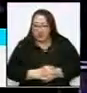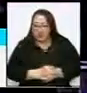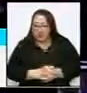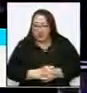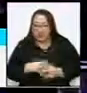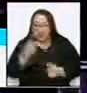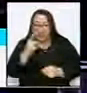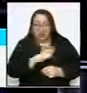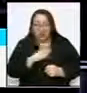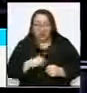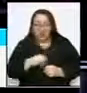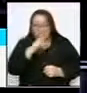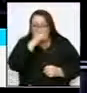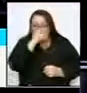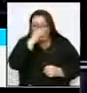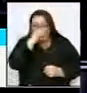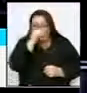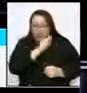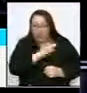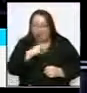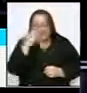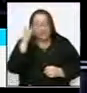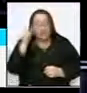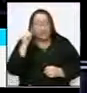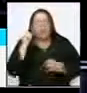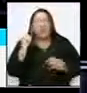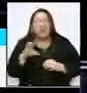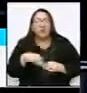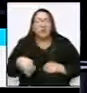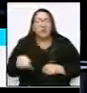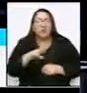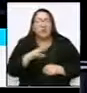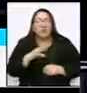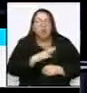teoría del Estado. La teoría del Estado es la teorización